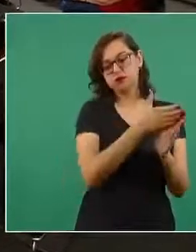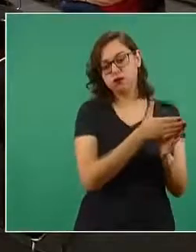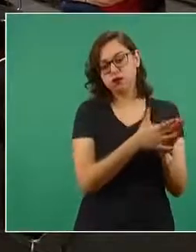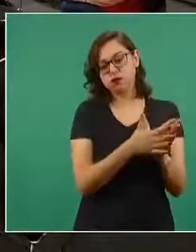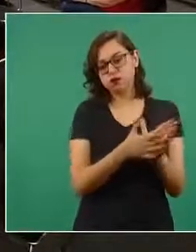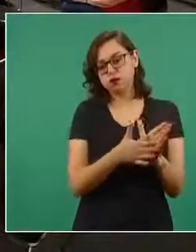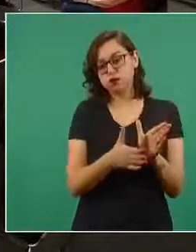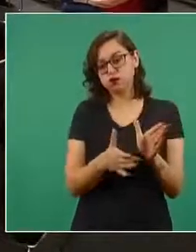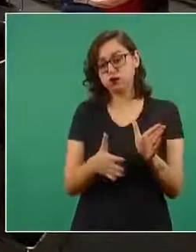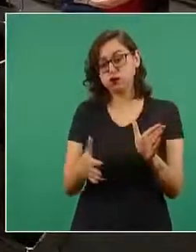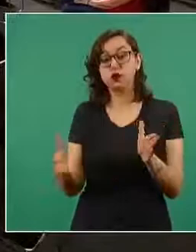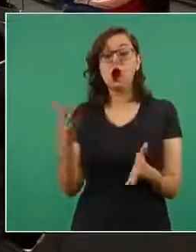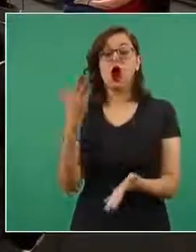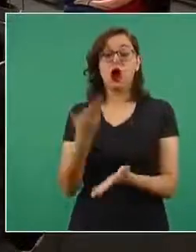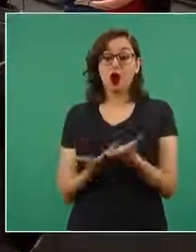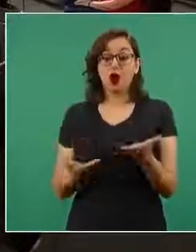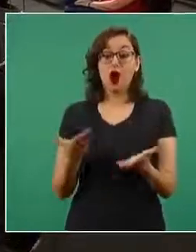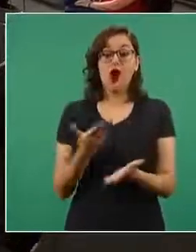que todavía